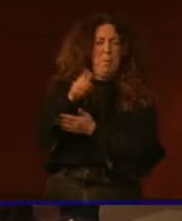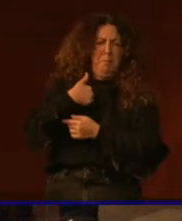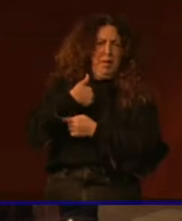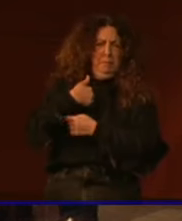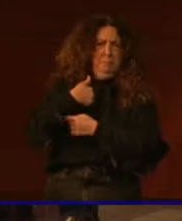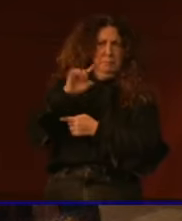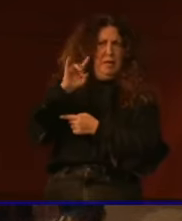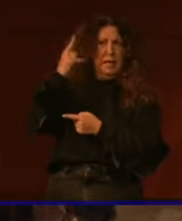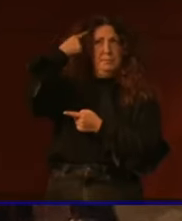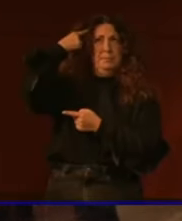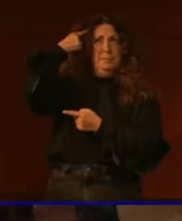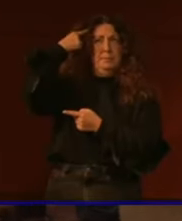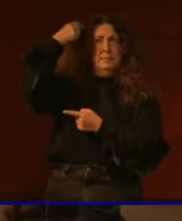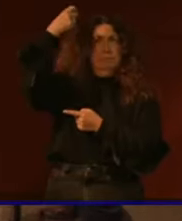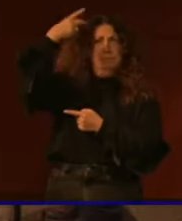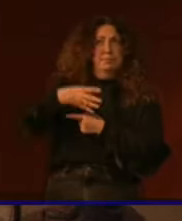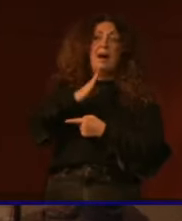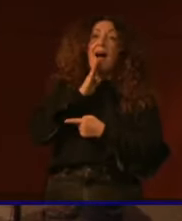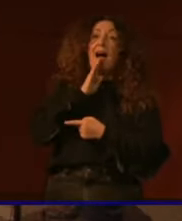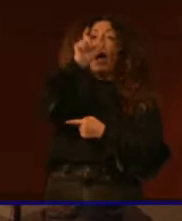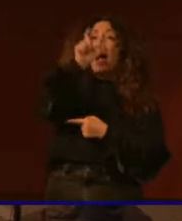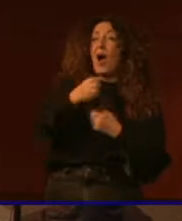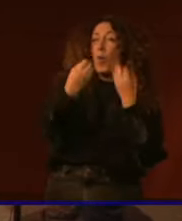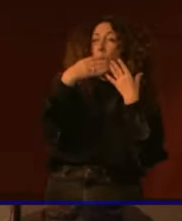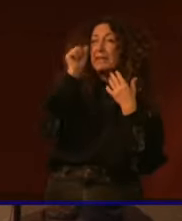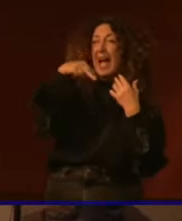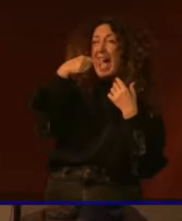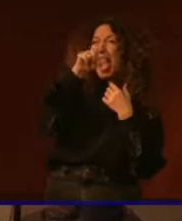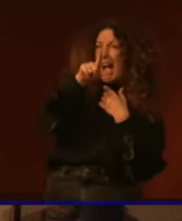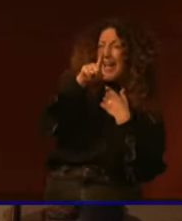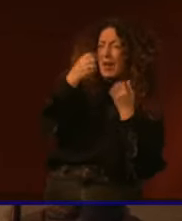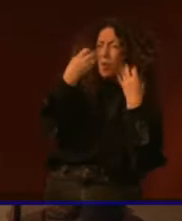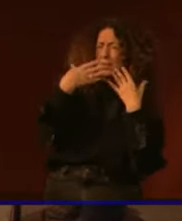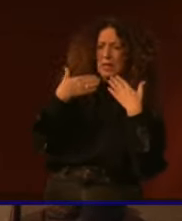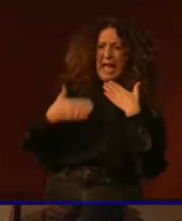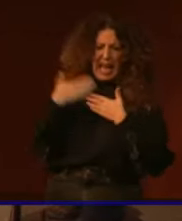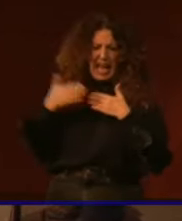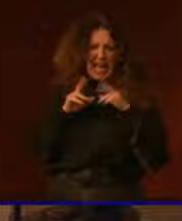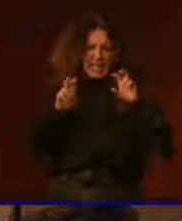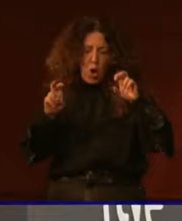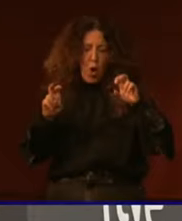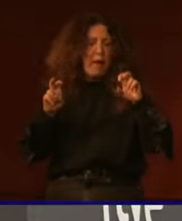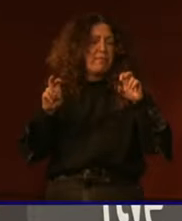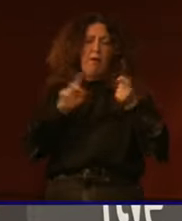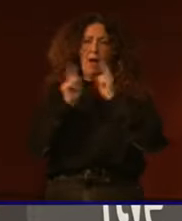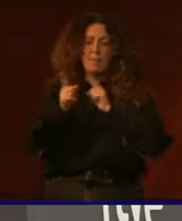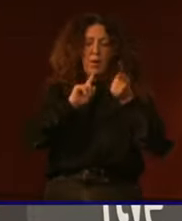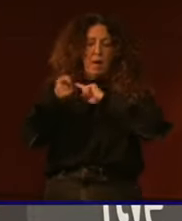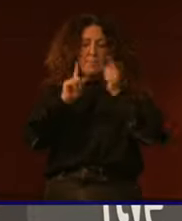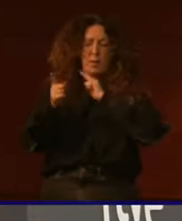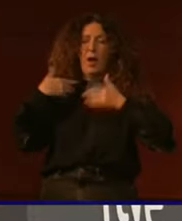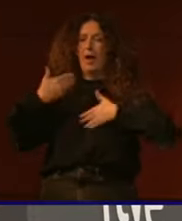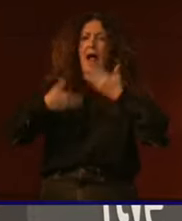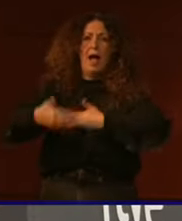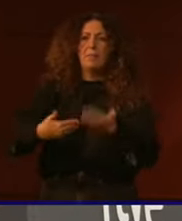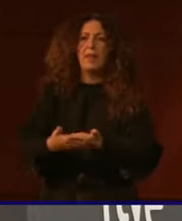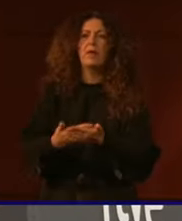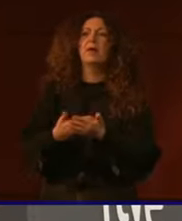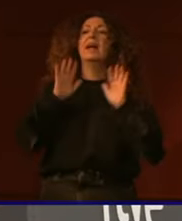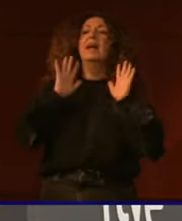más escuchando a Ángel, ¿no? Es decir, la innovación, esto va muy rápido, esto cambia la comunicación y por tanto hemos de estar con ese sistema que hemos